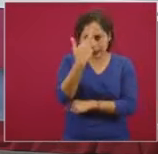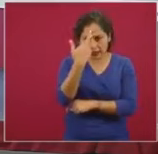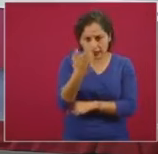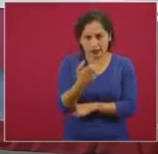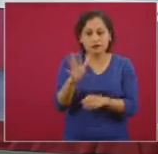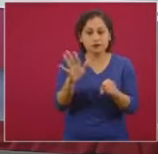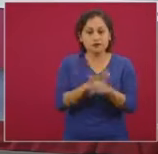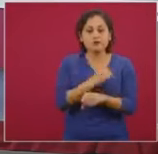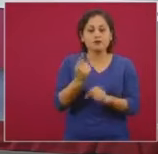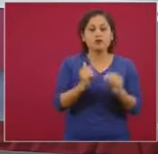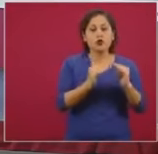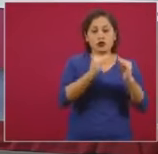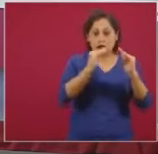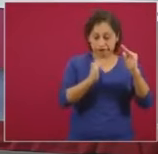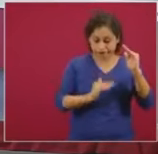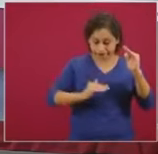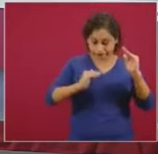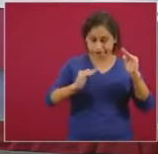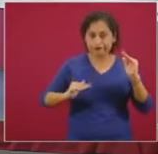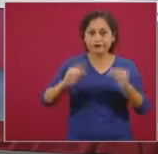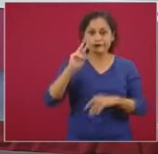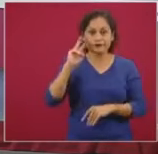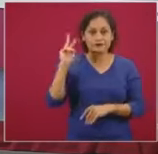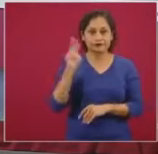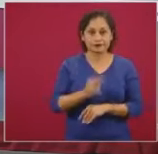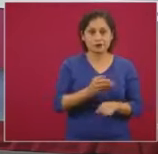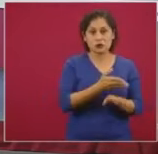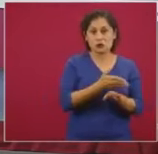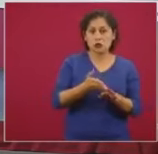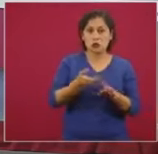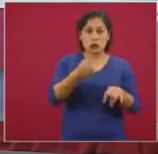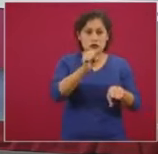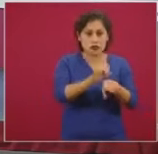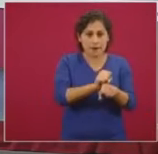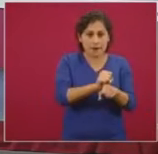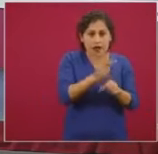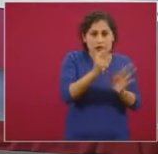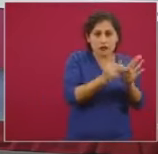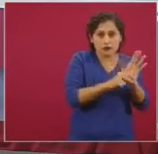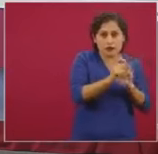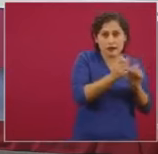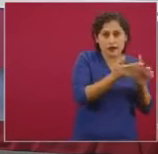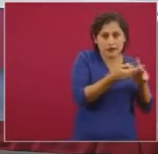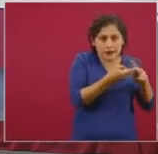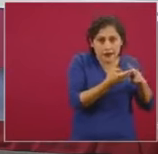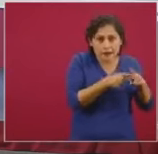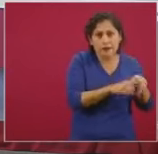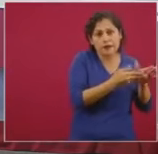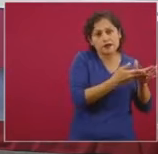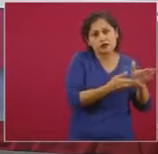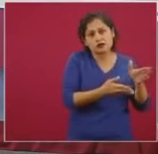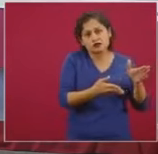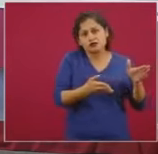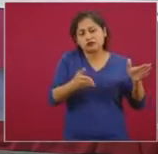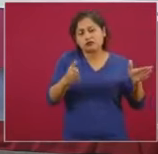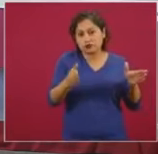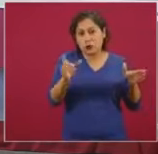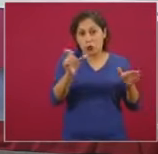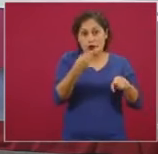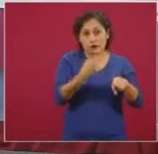tenía esta parte, antes realmente desde las primeras semanas del año, antes de que iniciaran realmente la